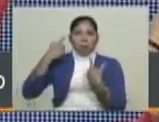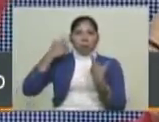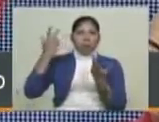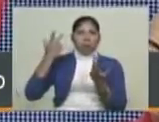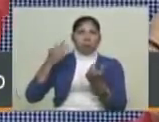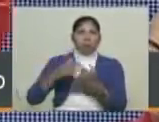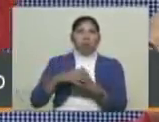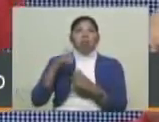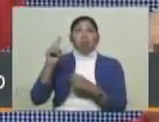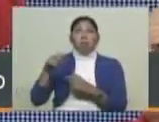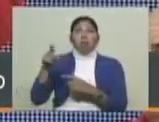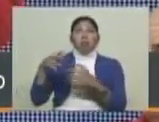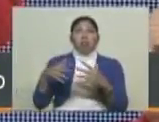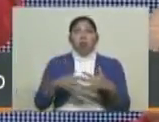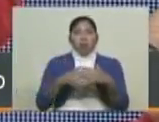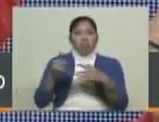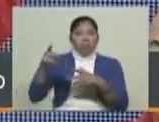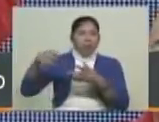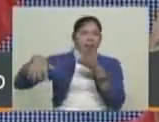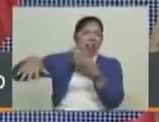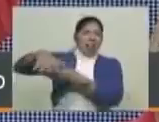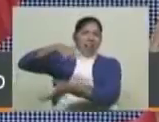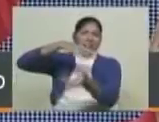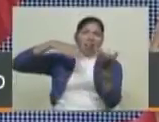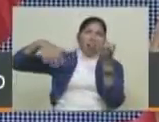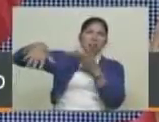uno, es un desastre.